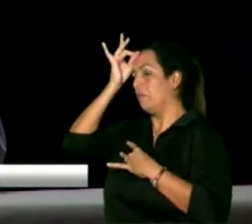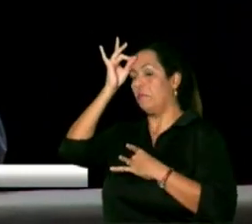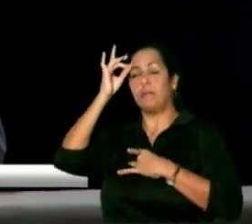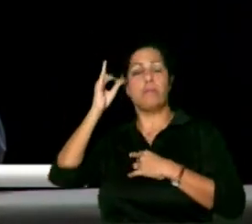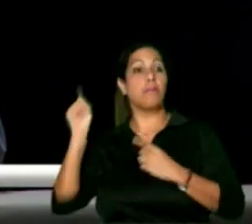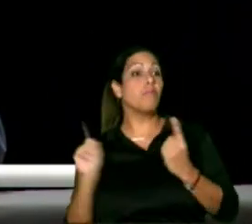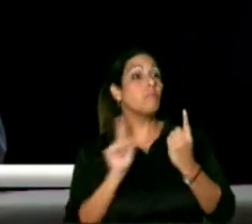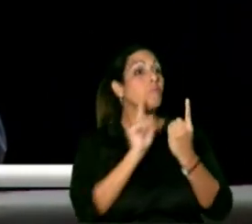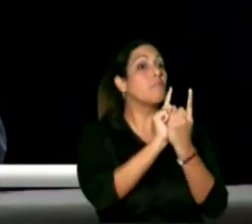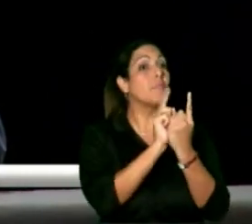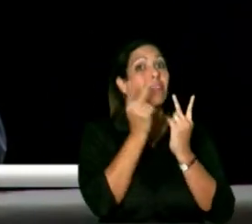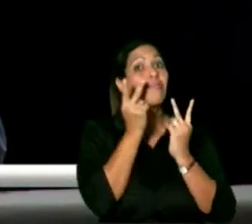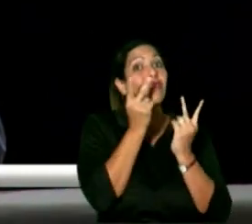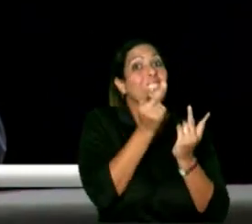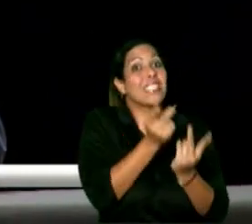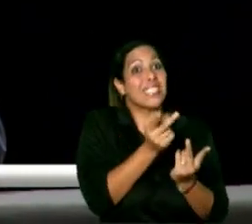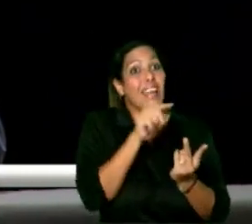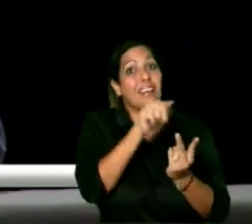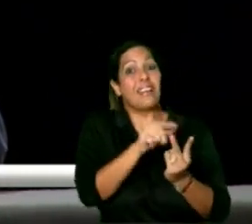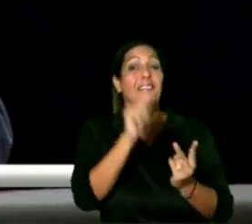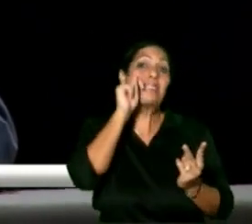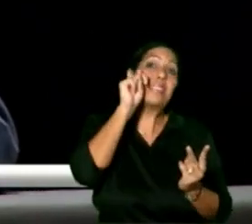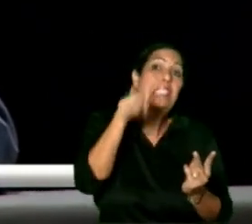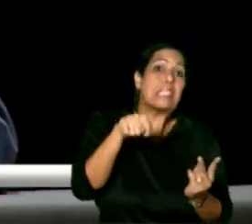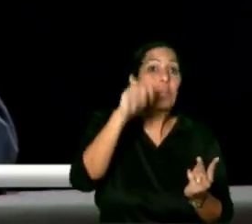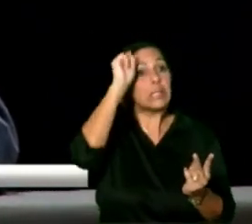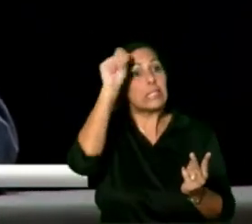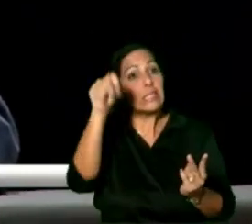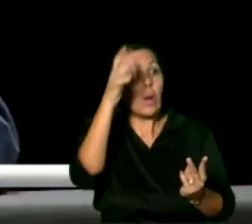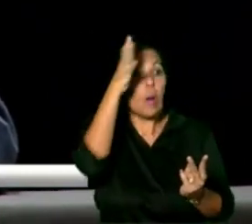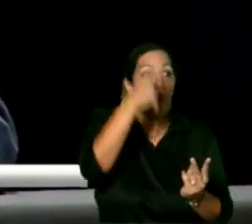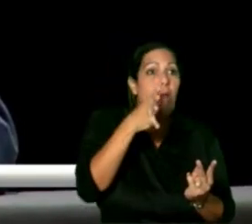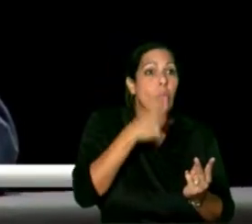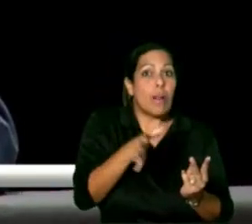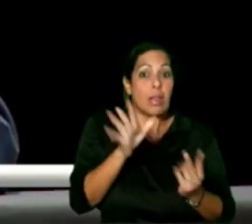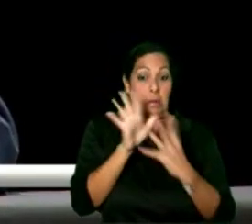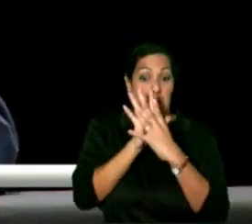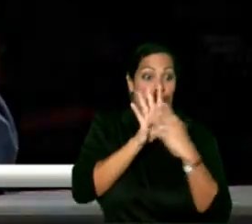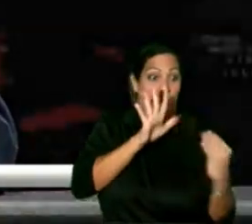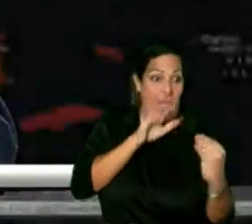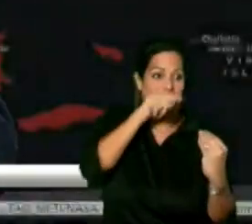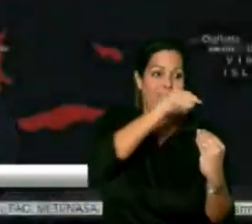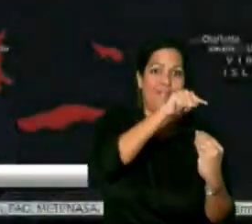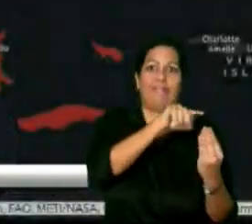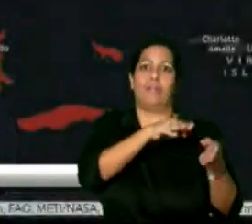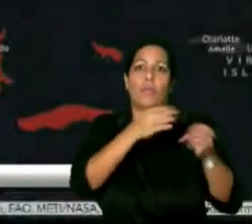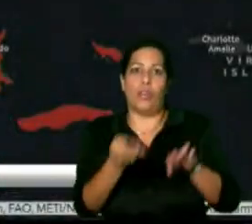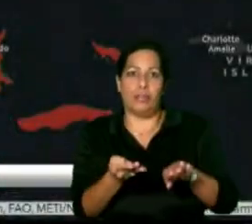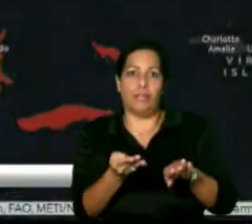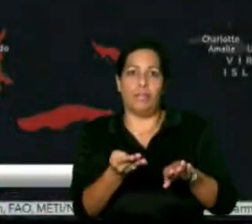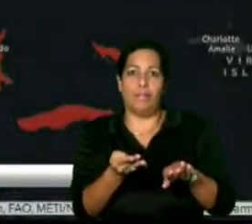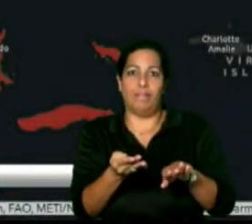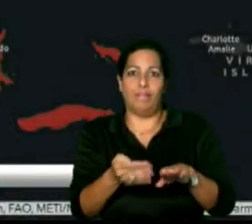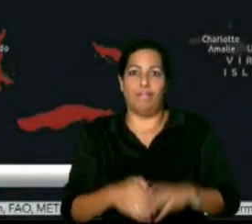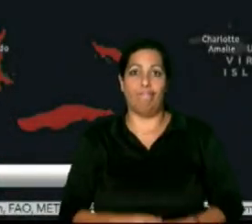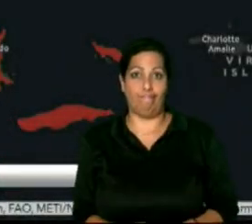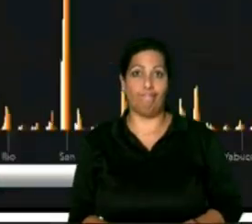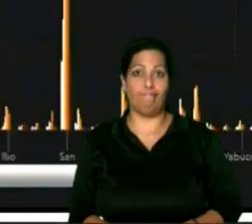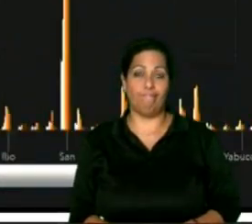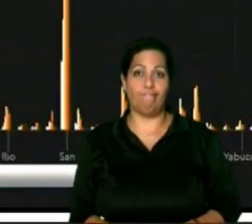abuelos, los contagian, y ahí es donde vemos la mortalidad de este virus. Tenemos entonces en la